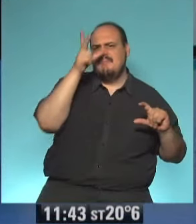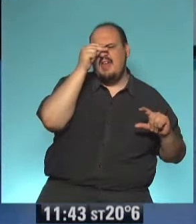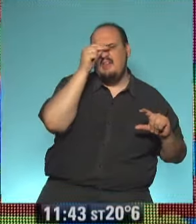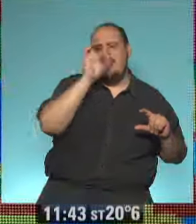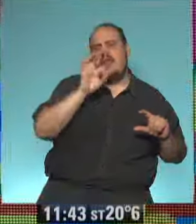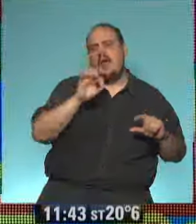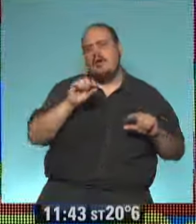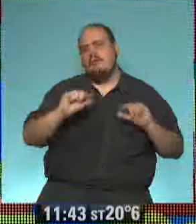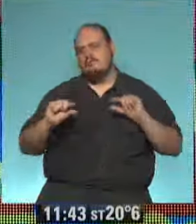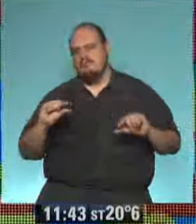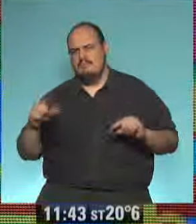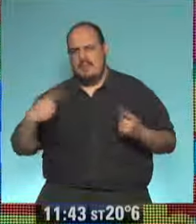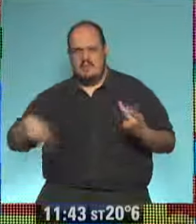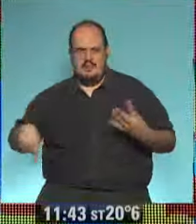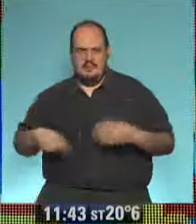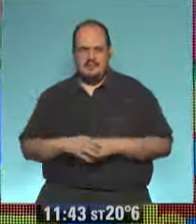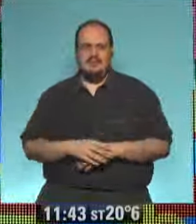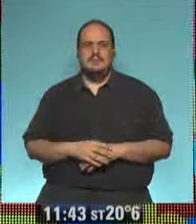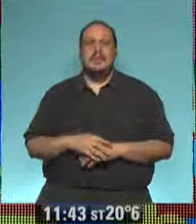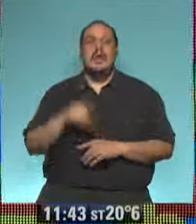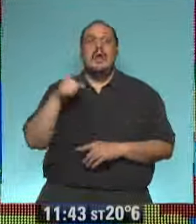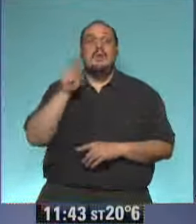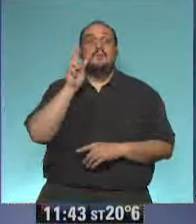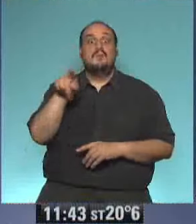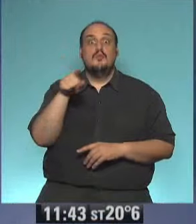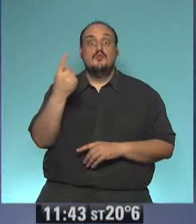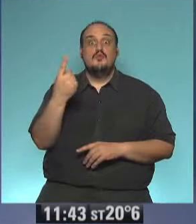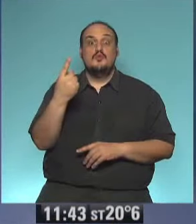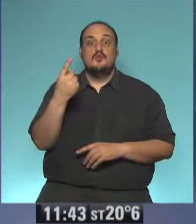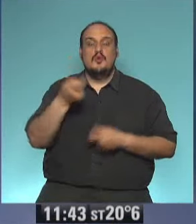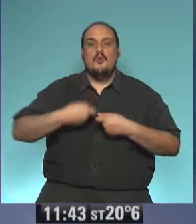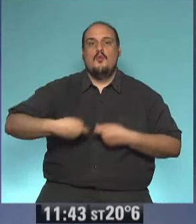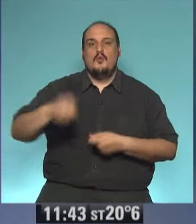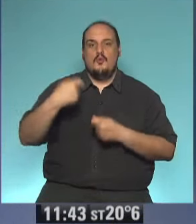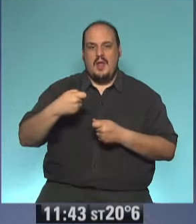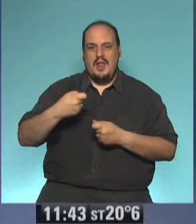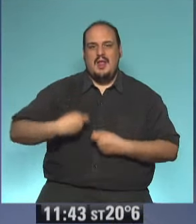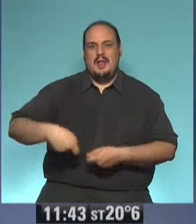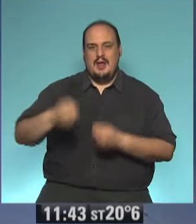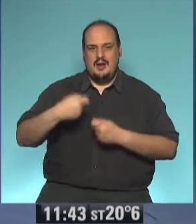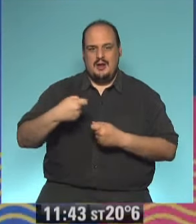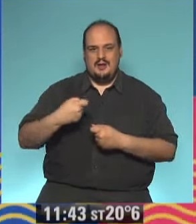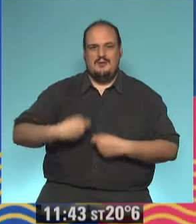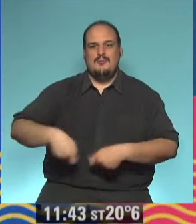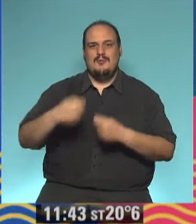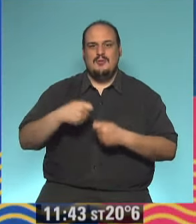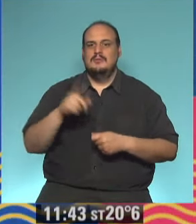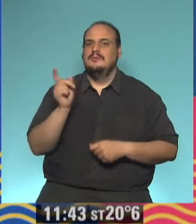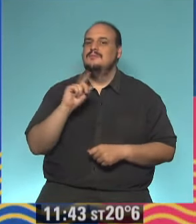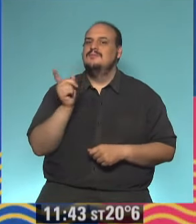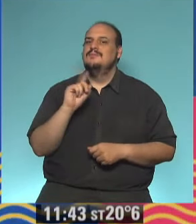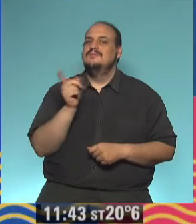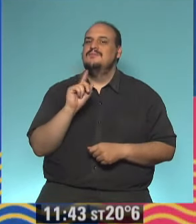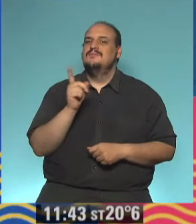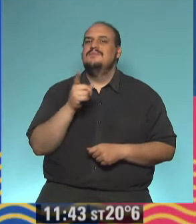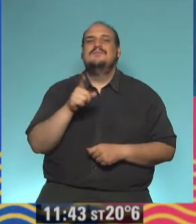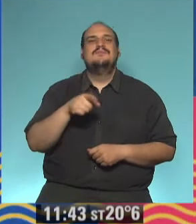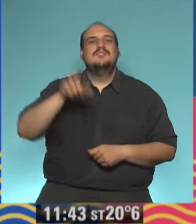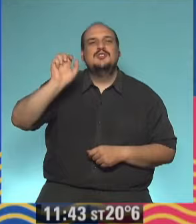piezas. Y hay uno, mirá, ahí tenemos. ¡El valero! Que hicimos uno con la señora. Ah, no, ¿sabés que no es el valero? Es el